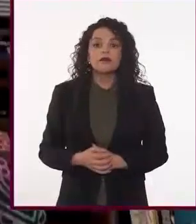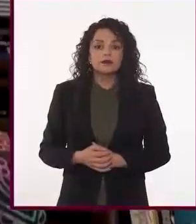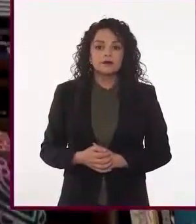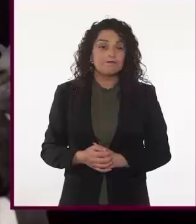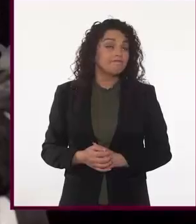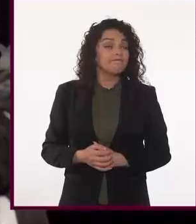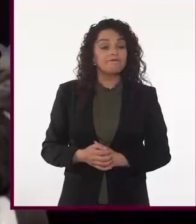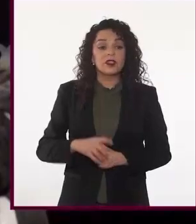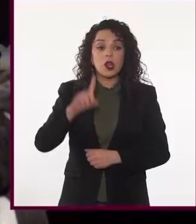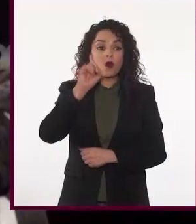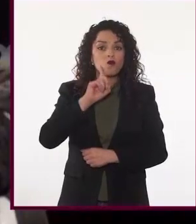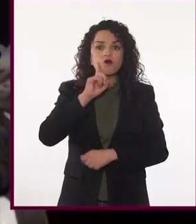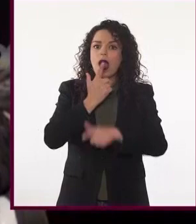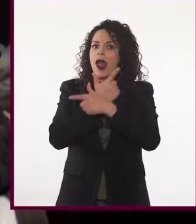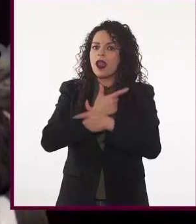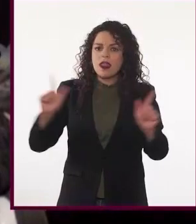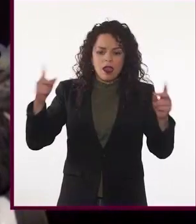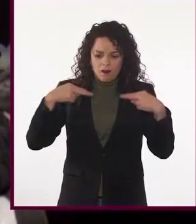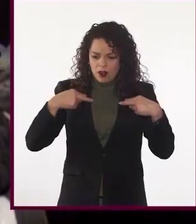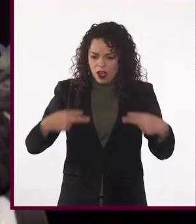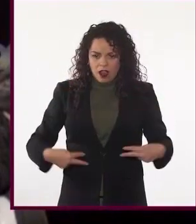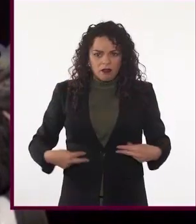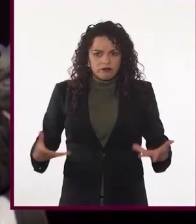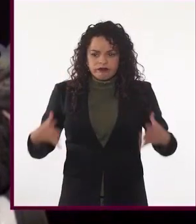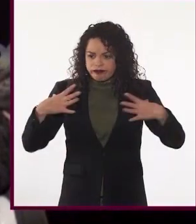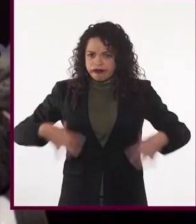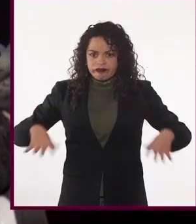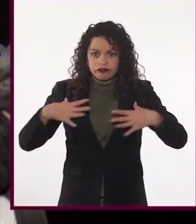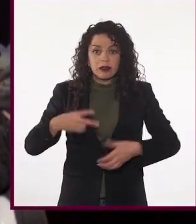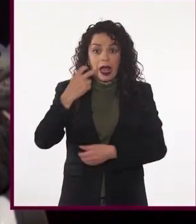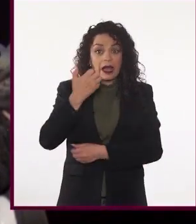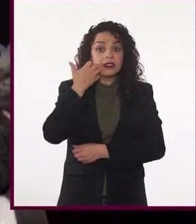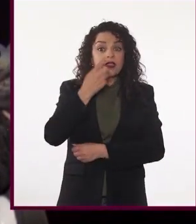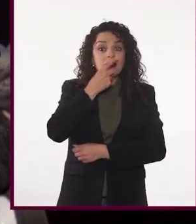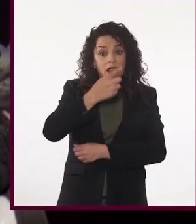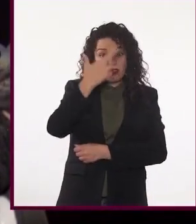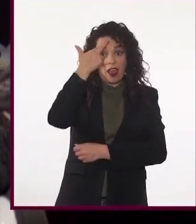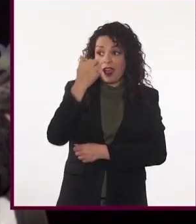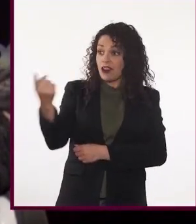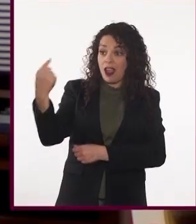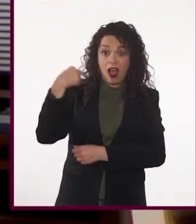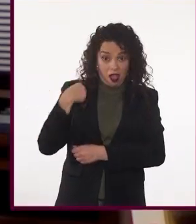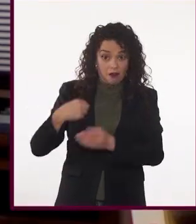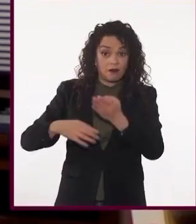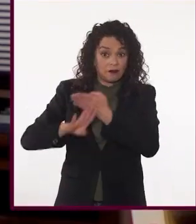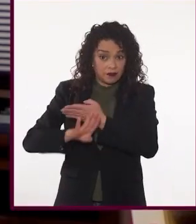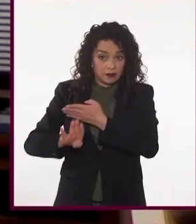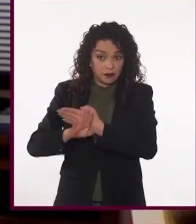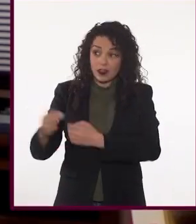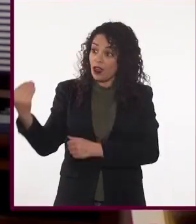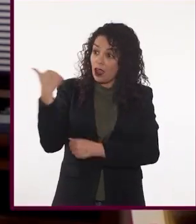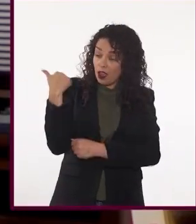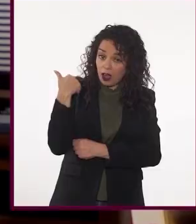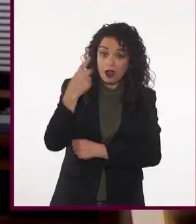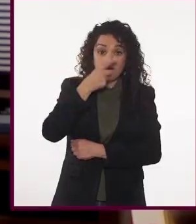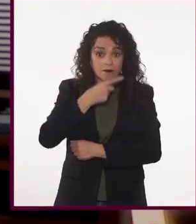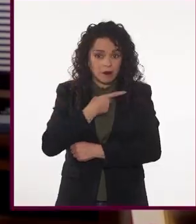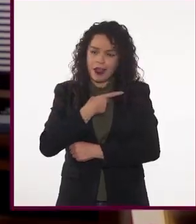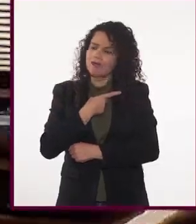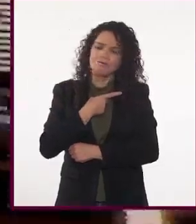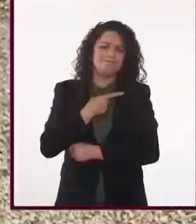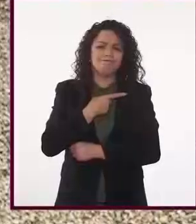No. Las mujeres nos vestimos como queremos y eso no es razón para recibir insinuaciones que ni buscamos ni